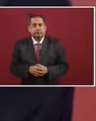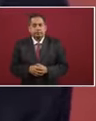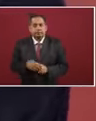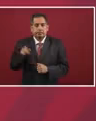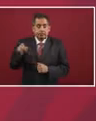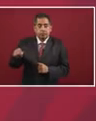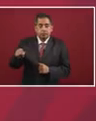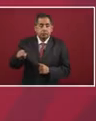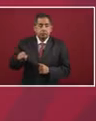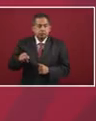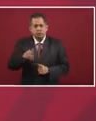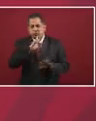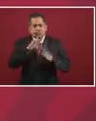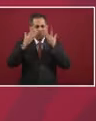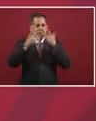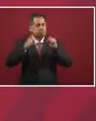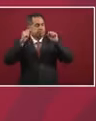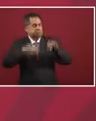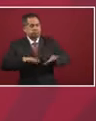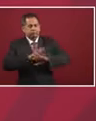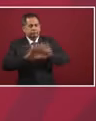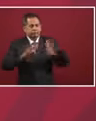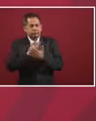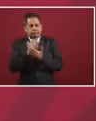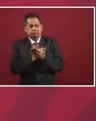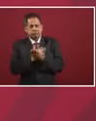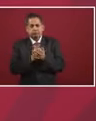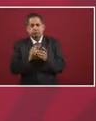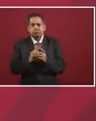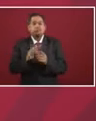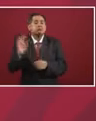prefirió renunciar a exponer la vida